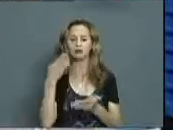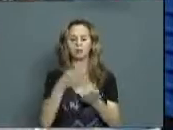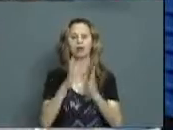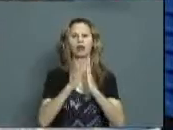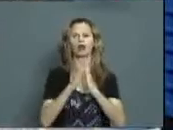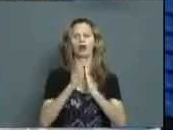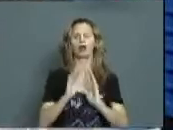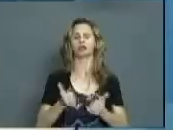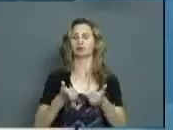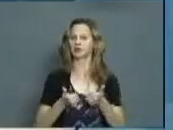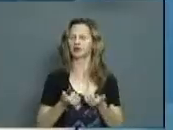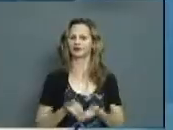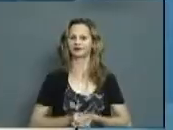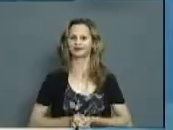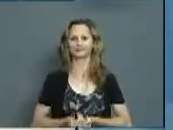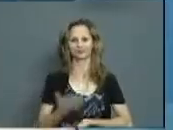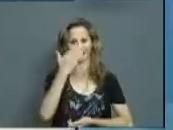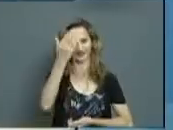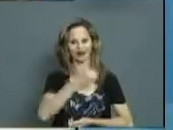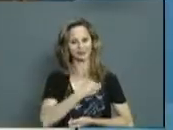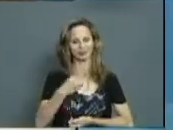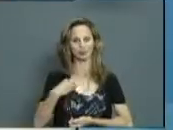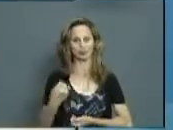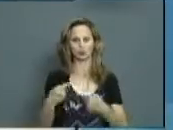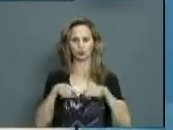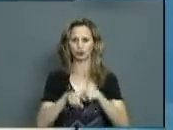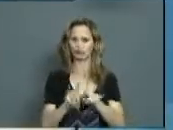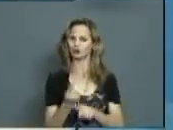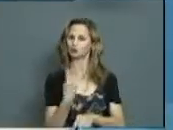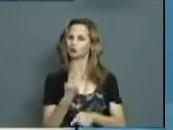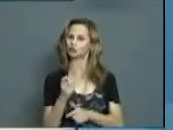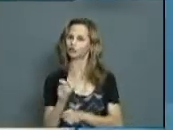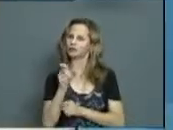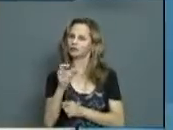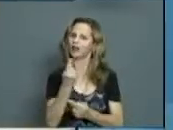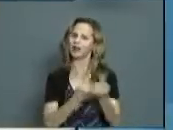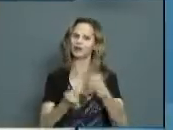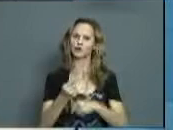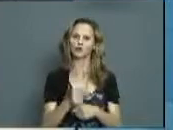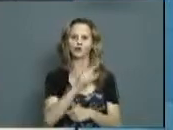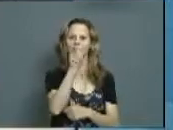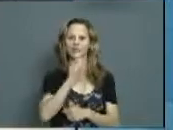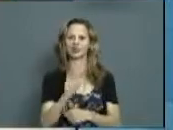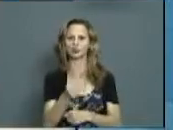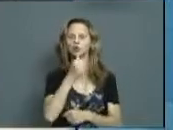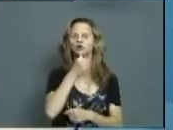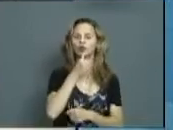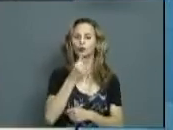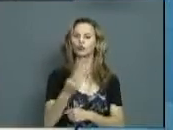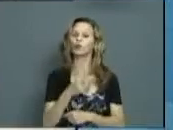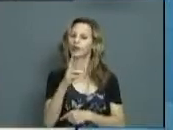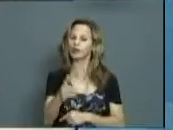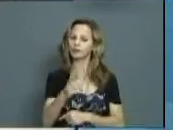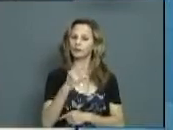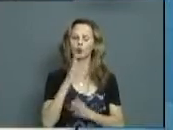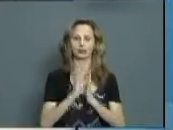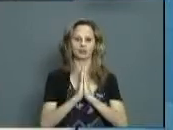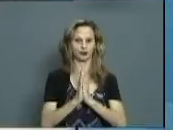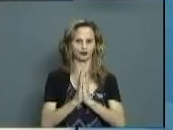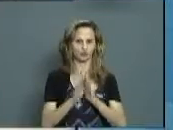en su casa. Doctor, gracias. Se va a quedar usted con nosotros hasta el final, por si surge alguna inquietud de la población con respecto a este proceso de